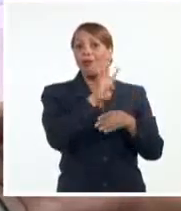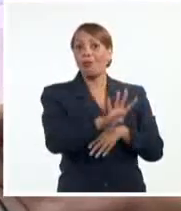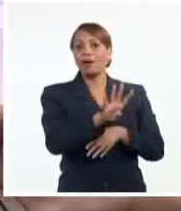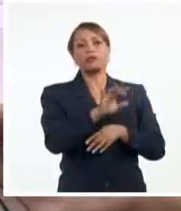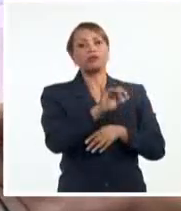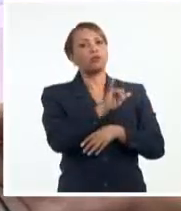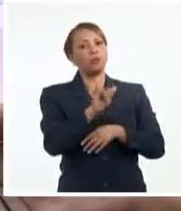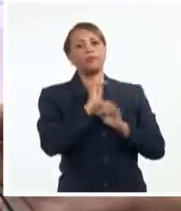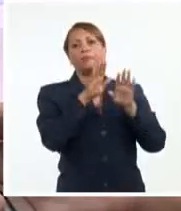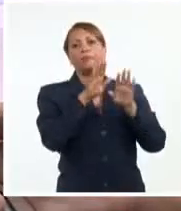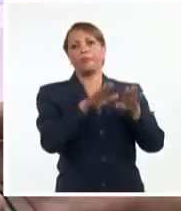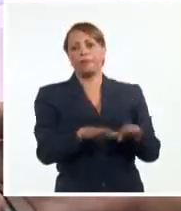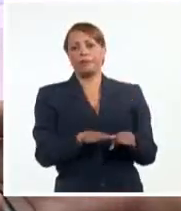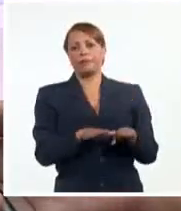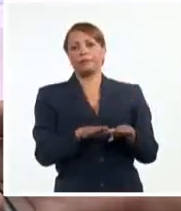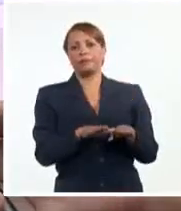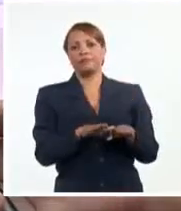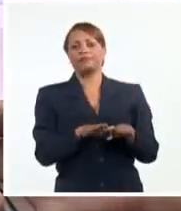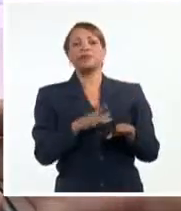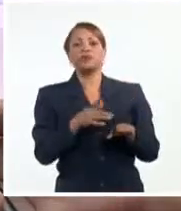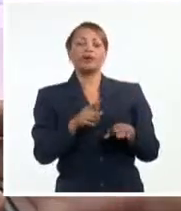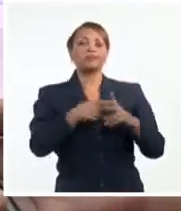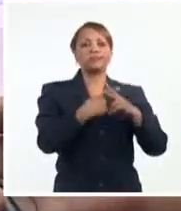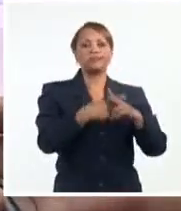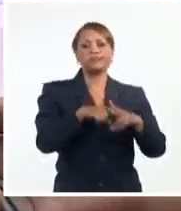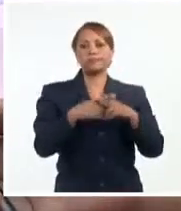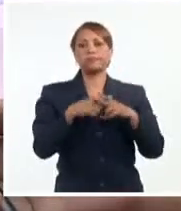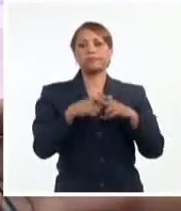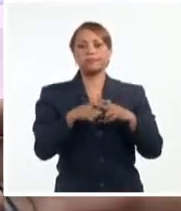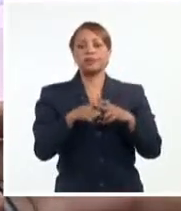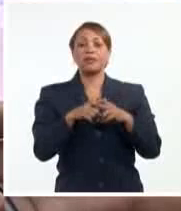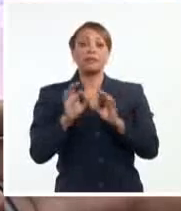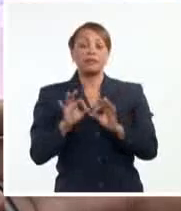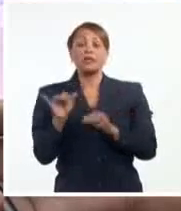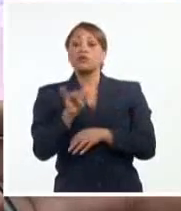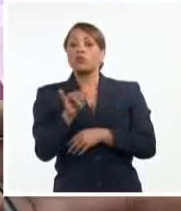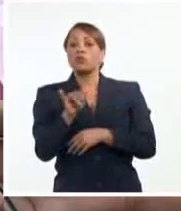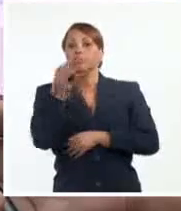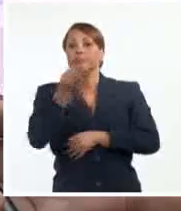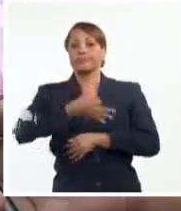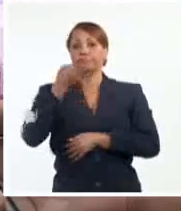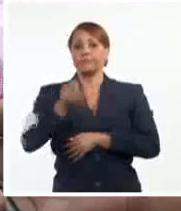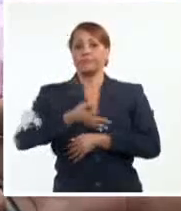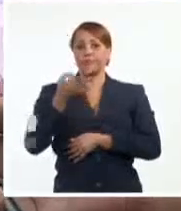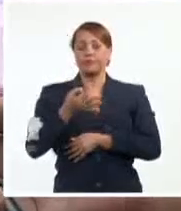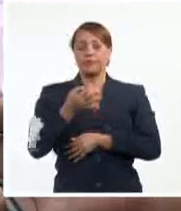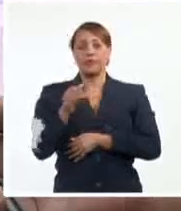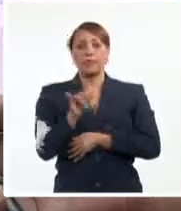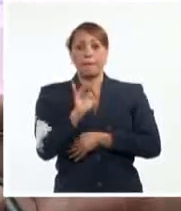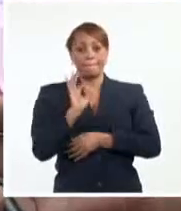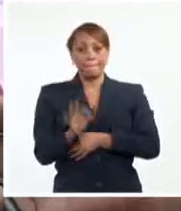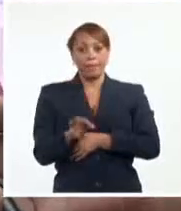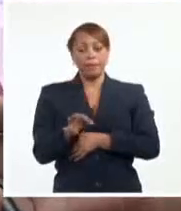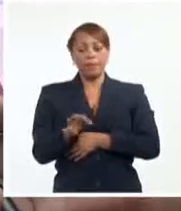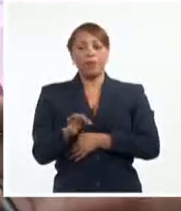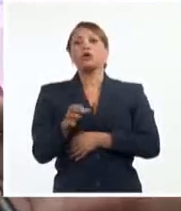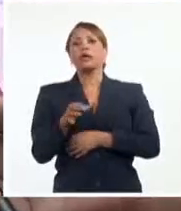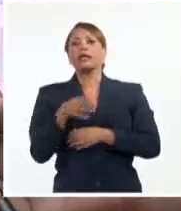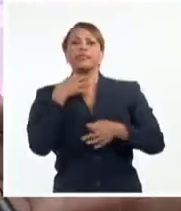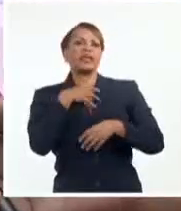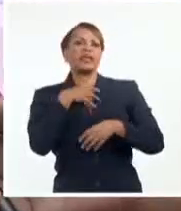están fuera de servicio por avería. Y bueno, la coincidencia de esto, y también coincidió con que